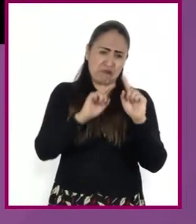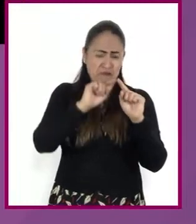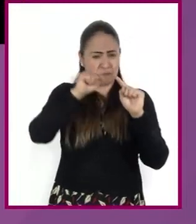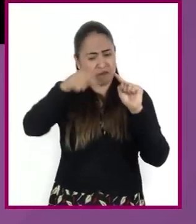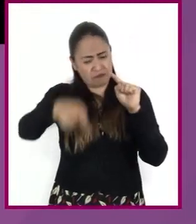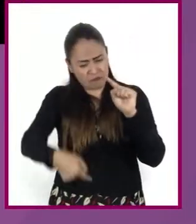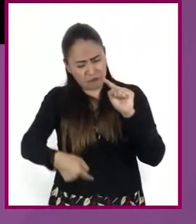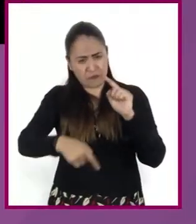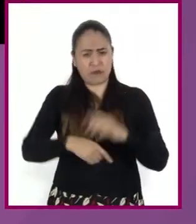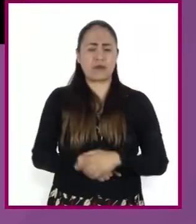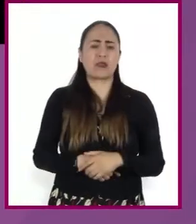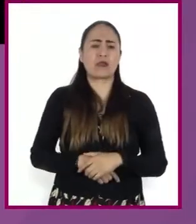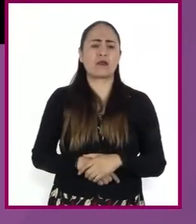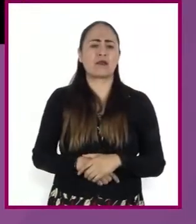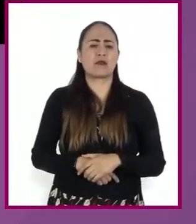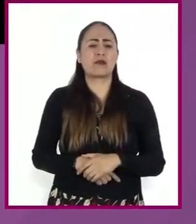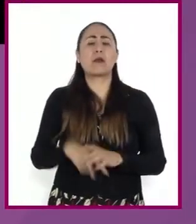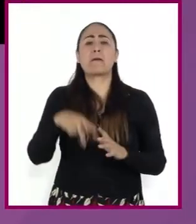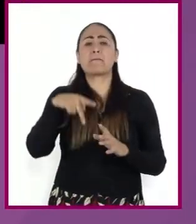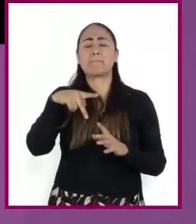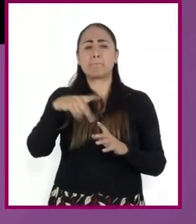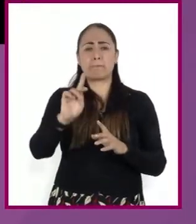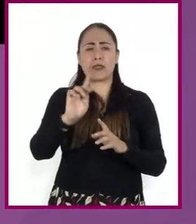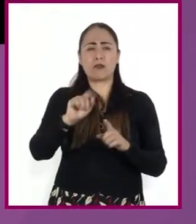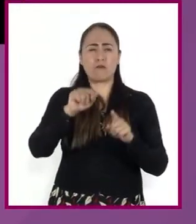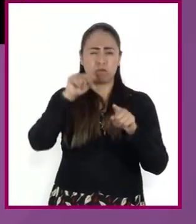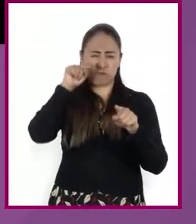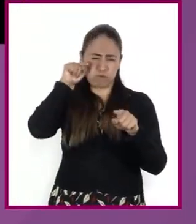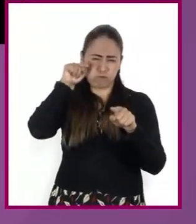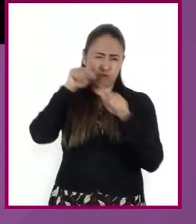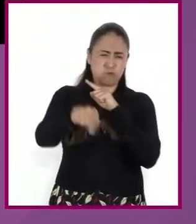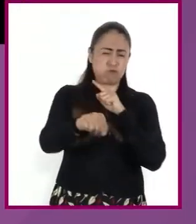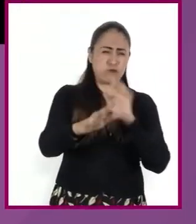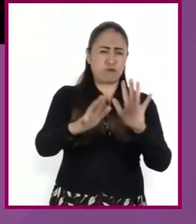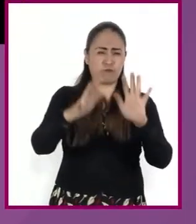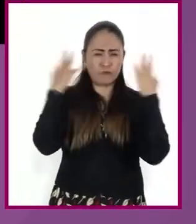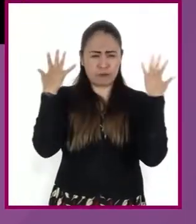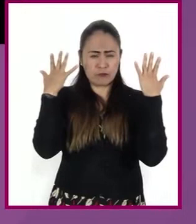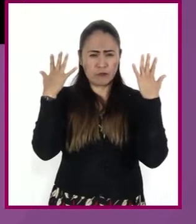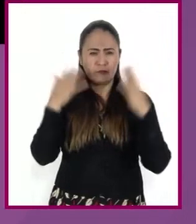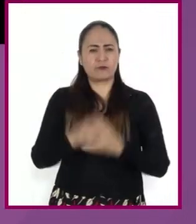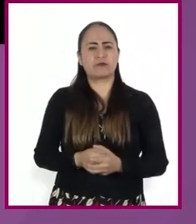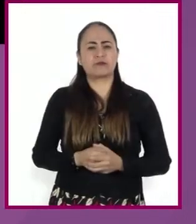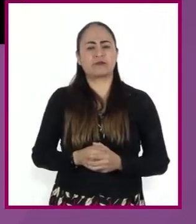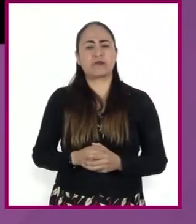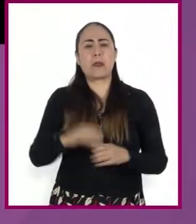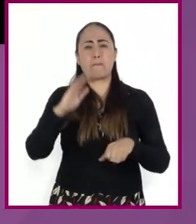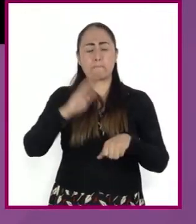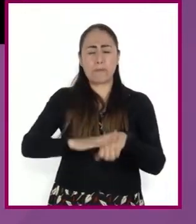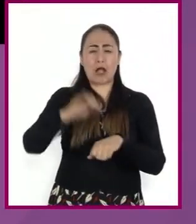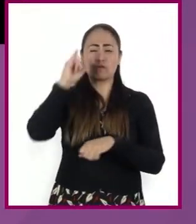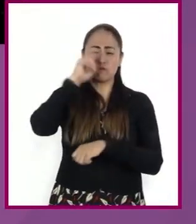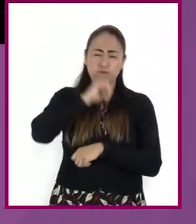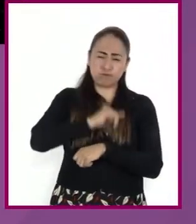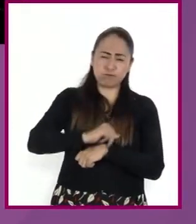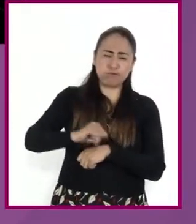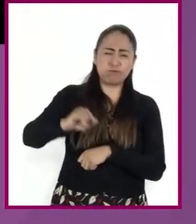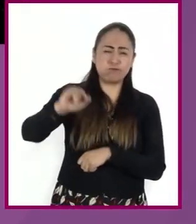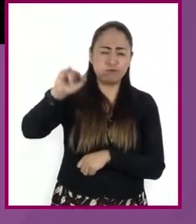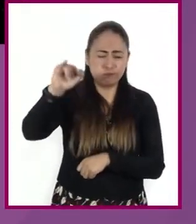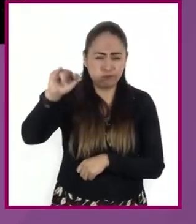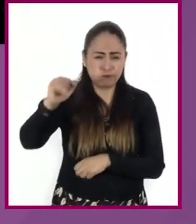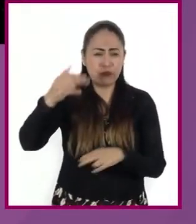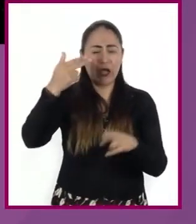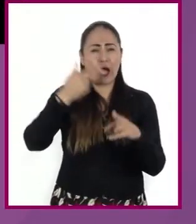Sin embargo, si el proyectil fuera lanzado con mayor velocidad, la curva de su trayectoria sería cada vez mayor hasta llegar a un punto en el